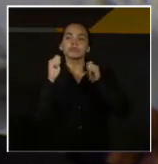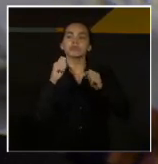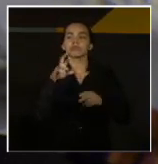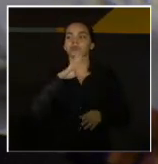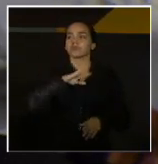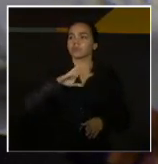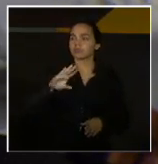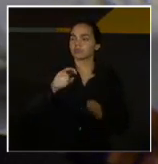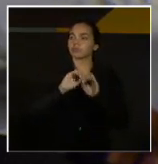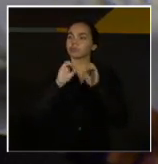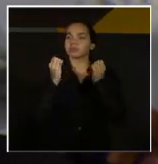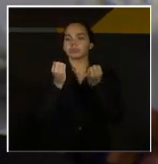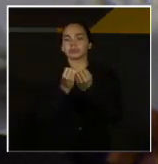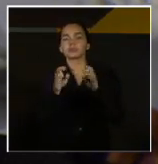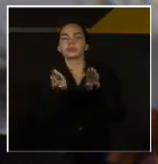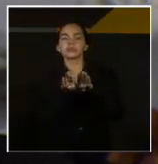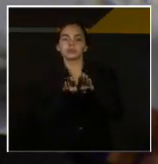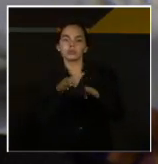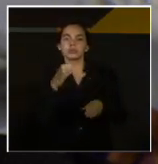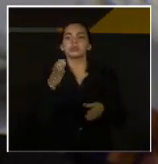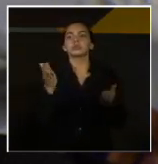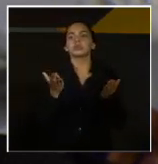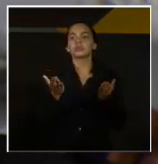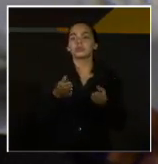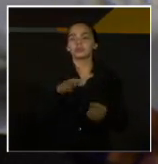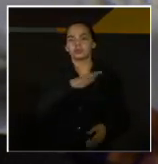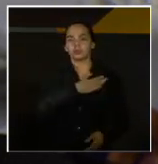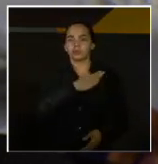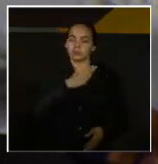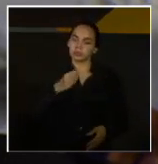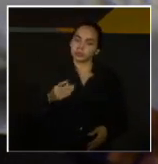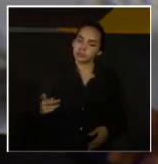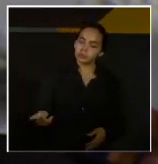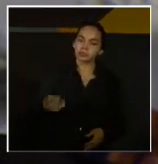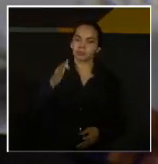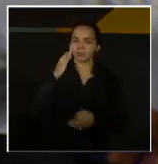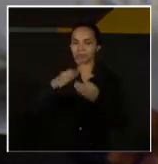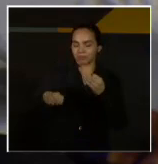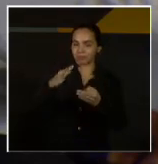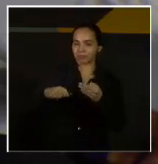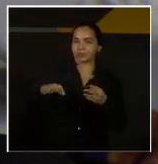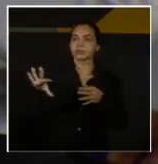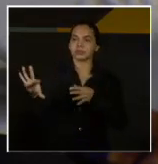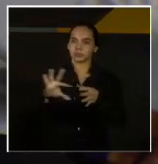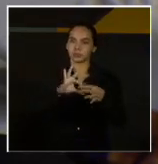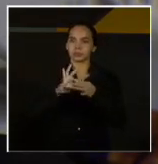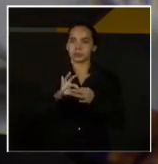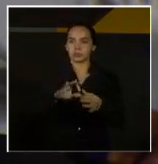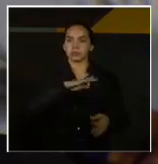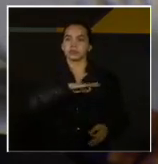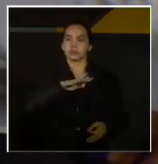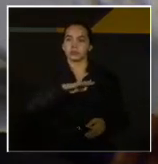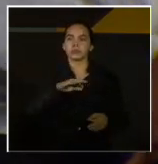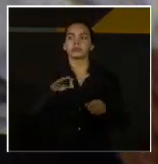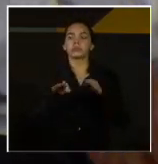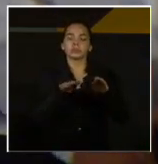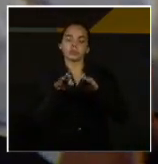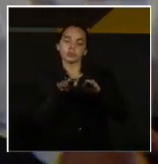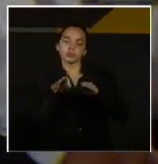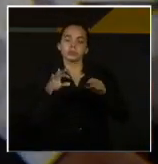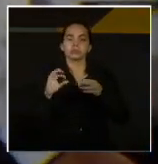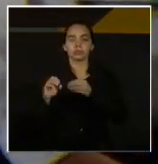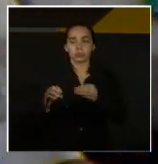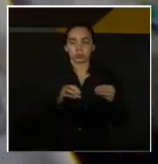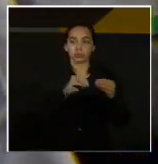social. ¿Cómo haría para disminuir la pobreza y para realizar una alianza poderosa con sus organizaciones civiles?